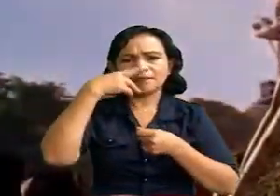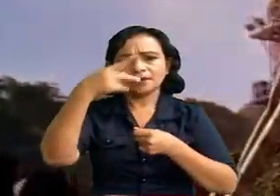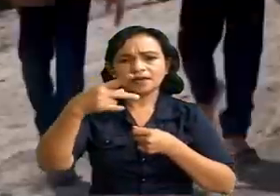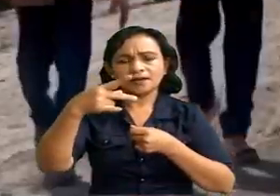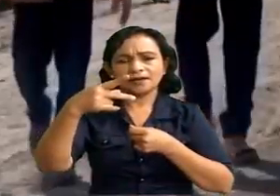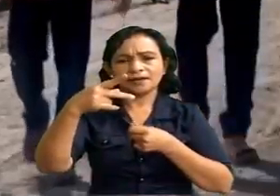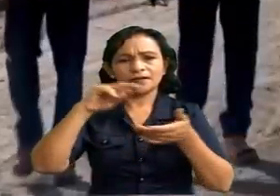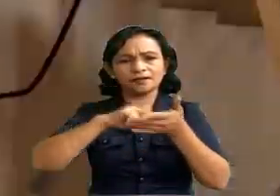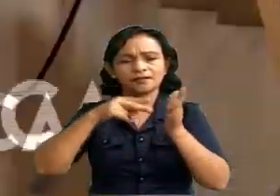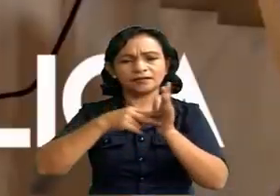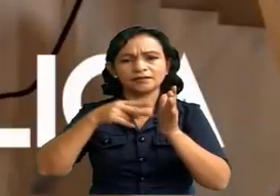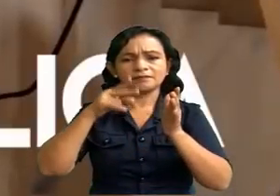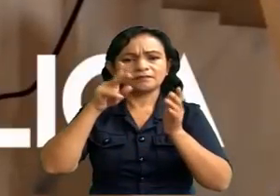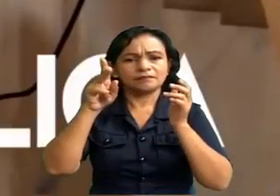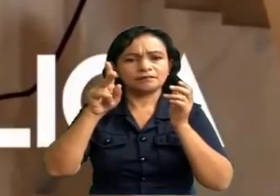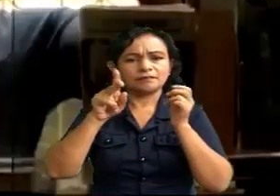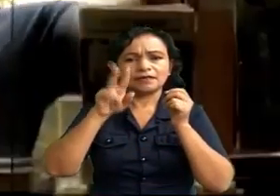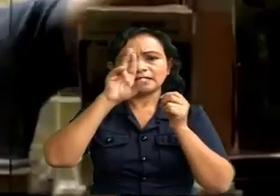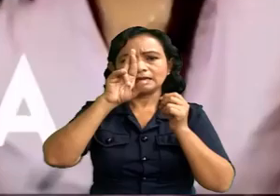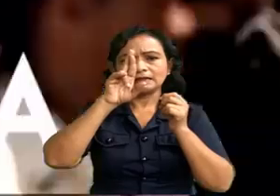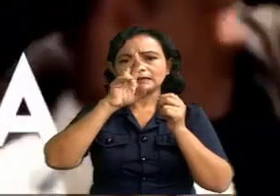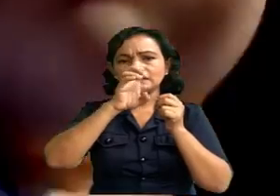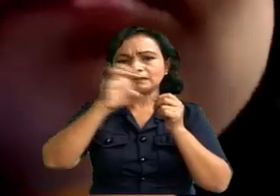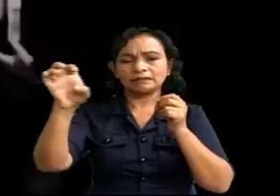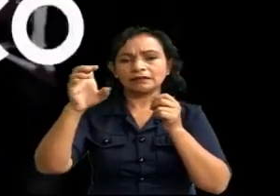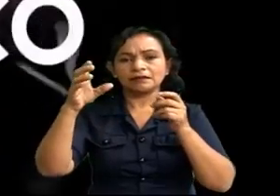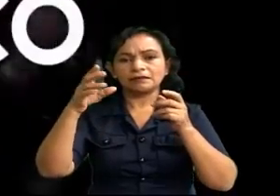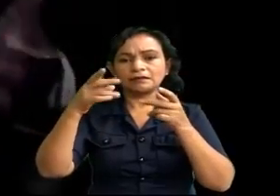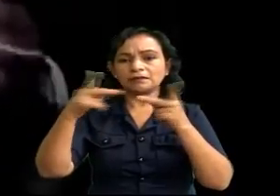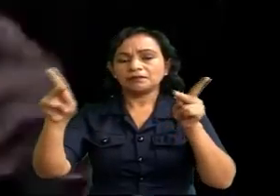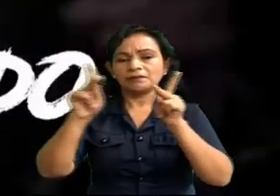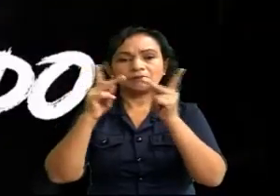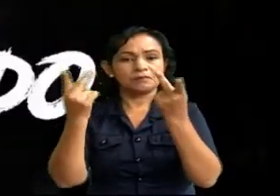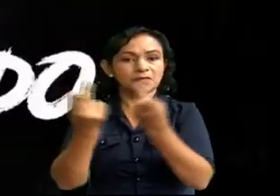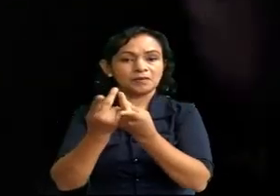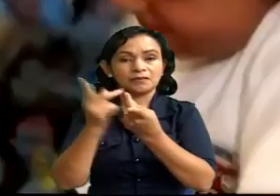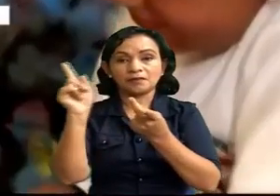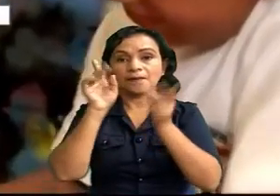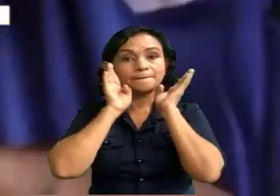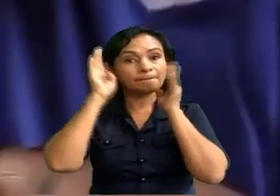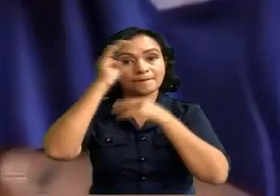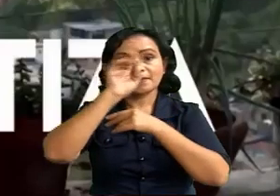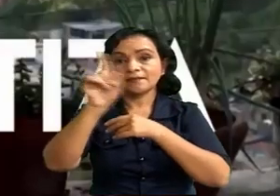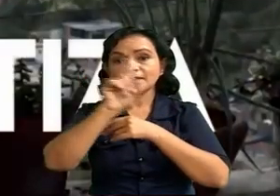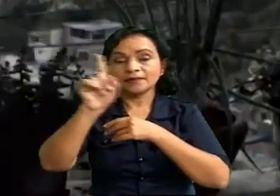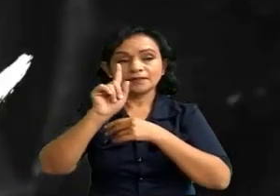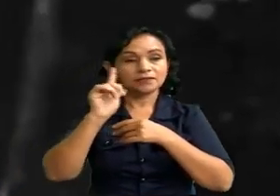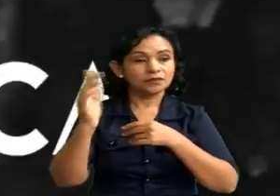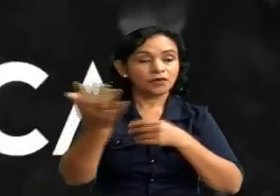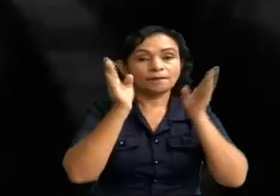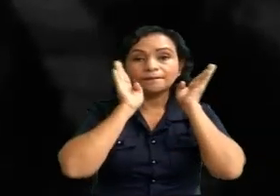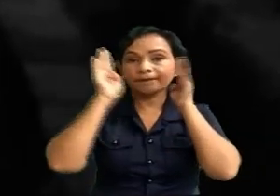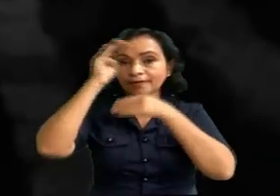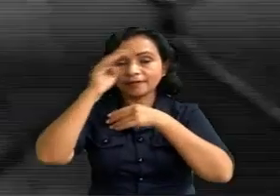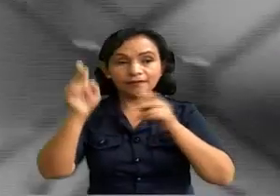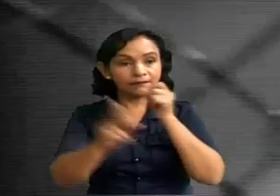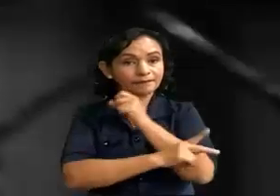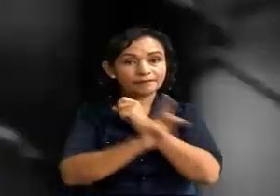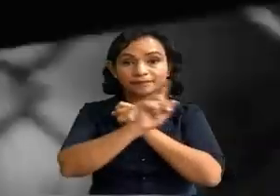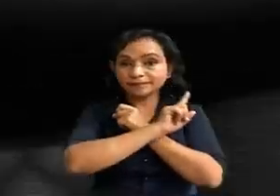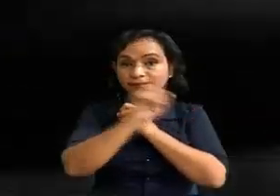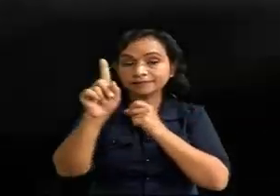el concepto república, la res pública, la cosa pública, lo público que no es lo privado. Donde todo se privatiza no hay república,